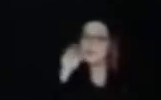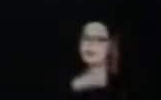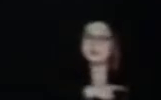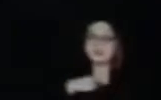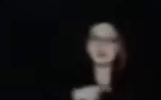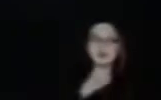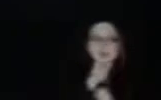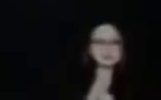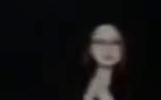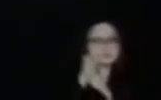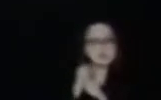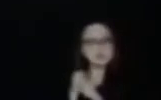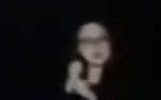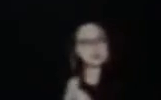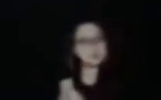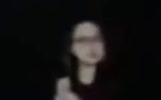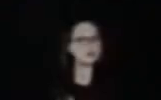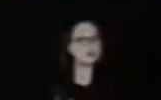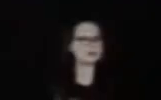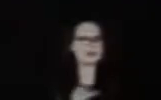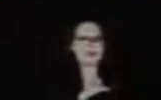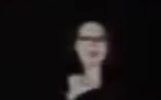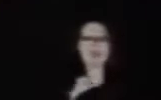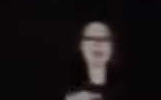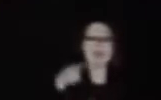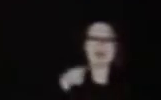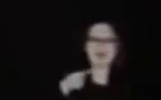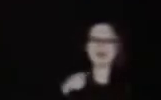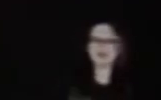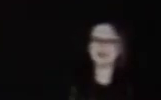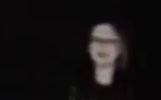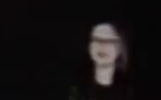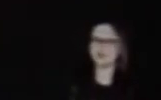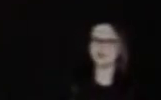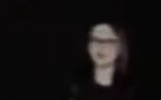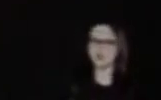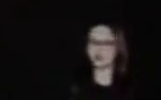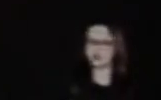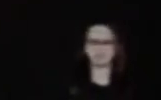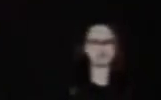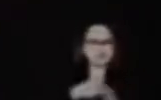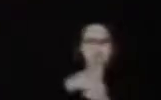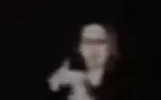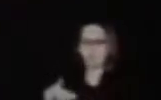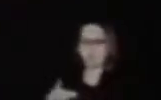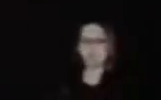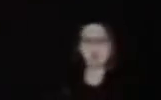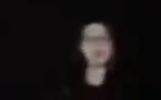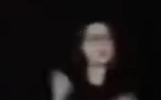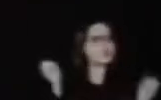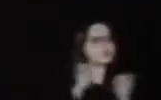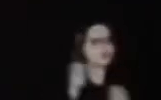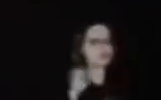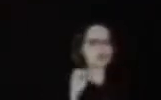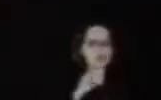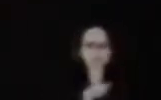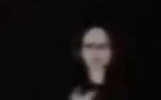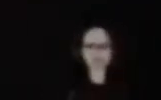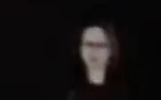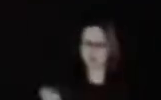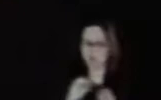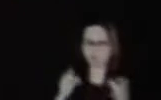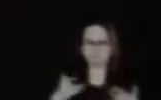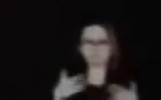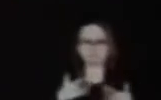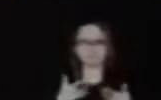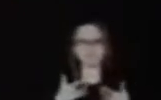investigaciones en contra de los que han ocupado cargos públicos o haciendo o se hayan dedicado